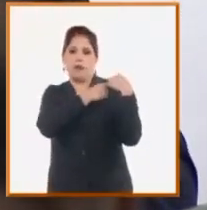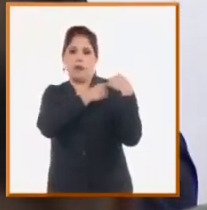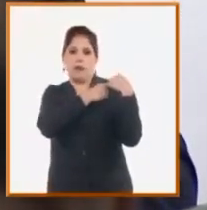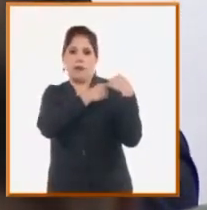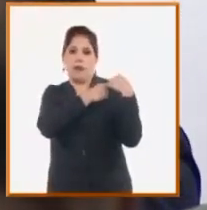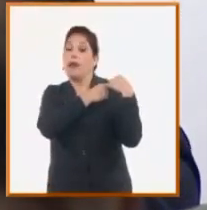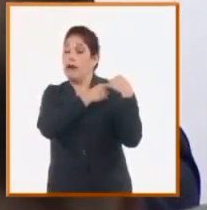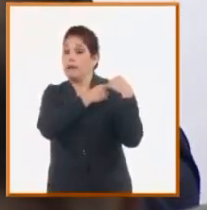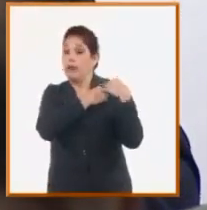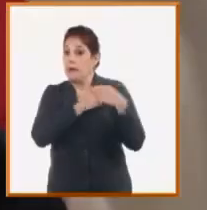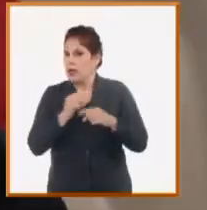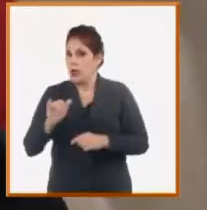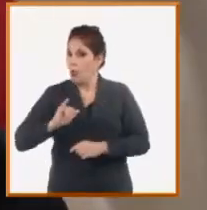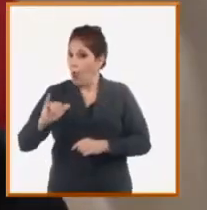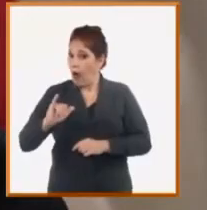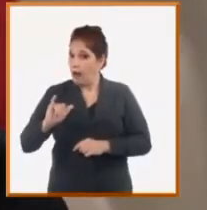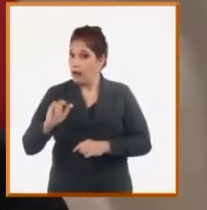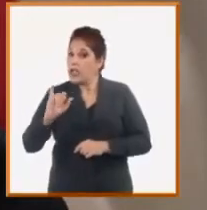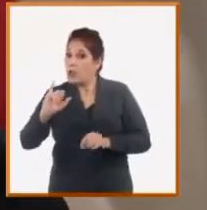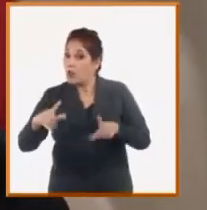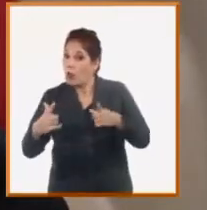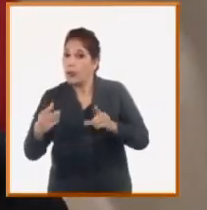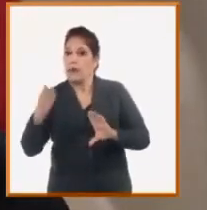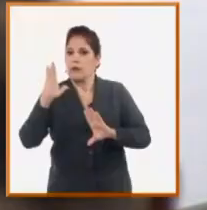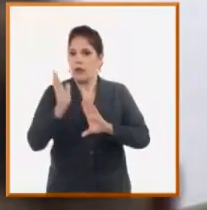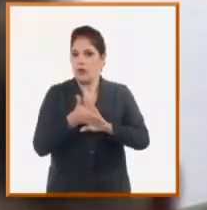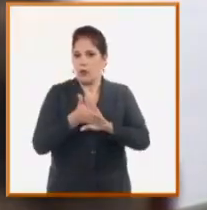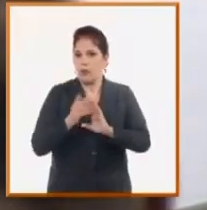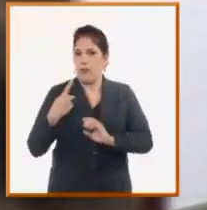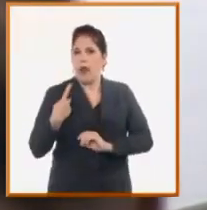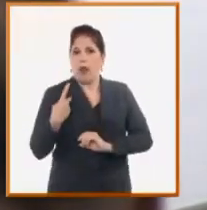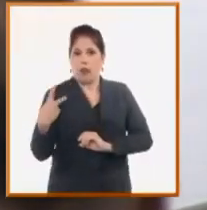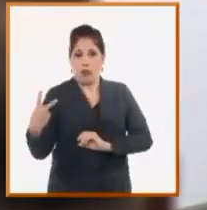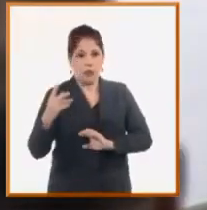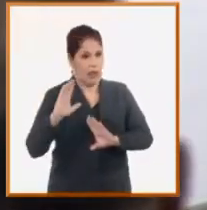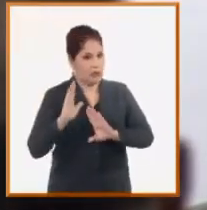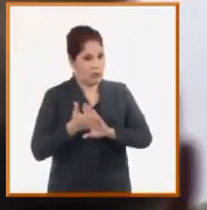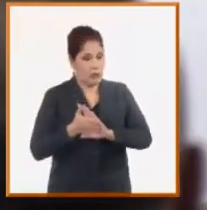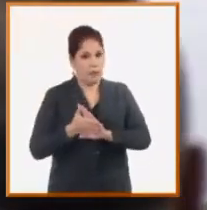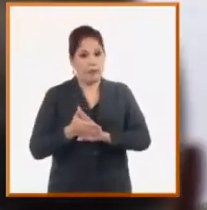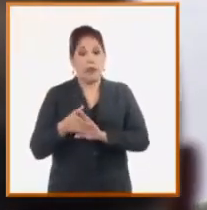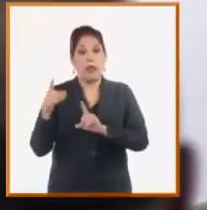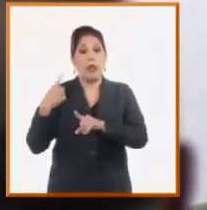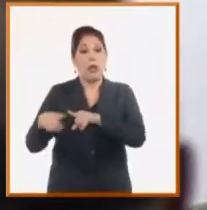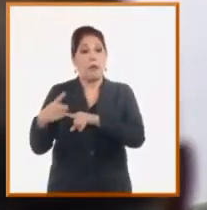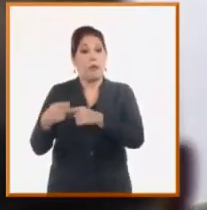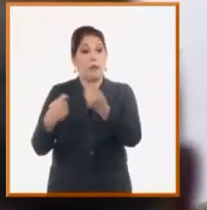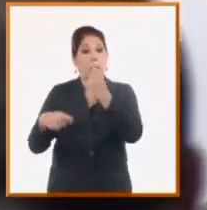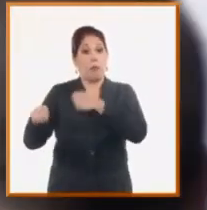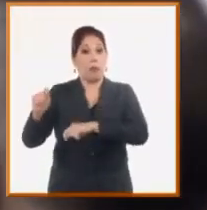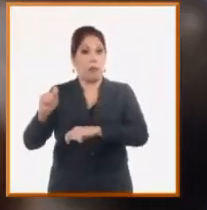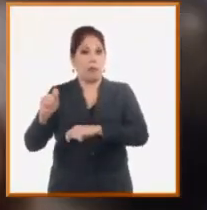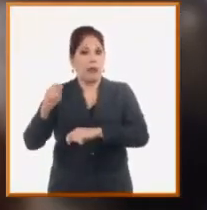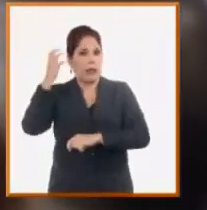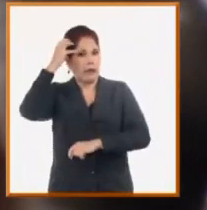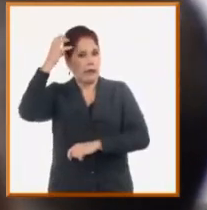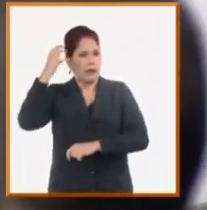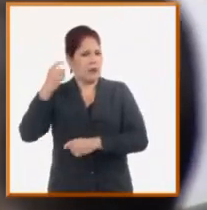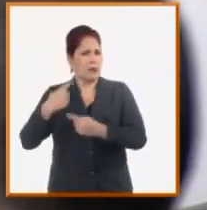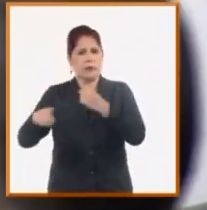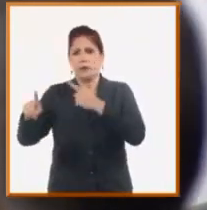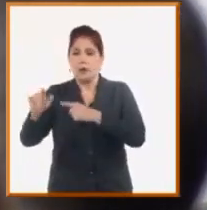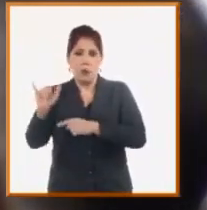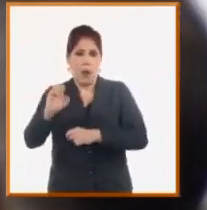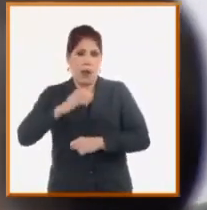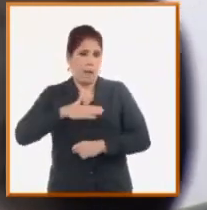incluso las penalizaciones en caso de incumplimiento. Hoy la importación de materia prima, una empresa estatal hace igual que